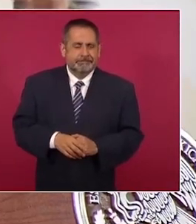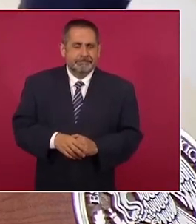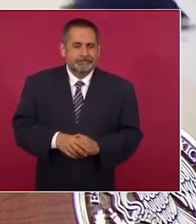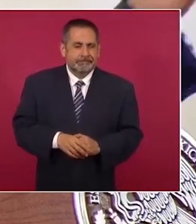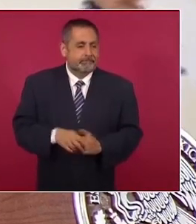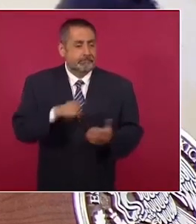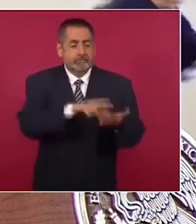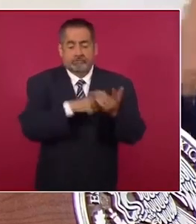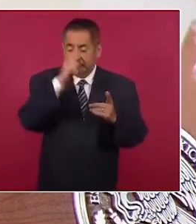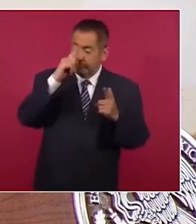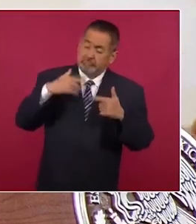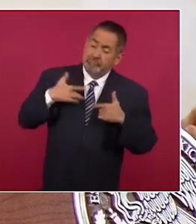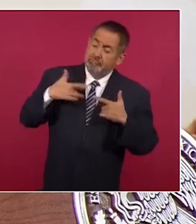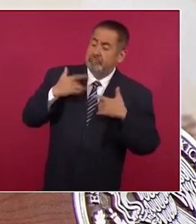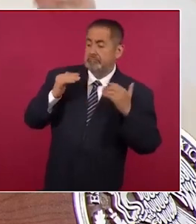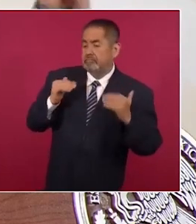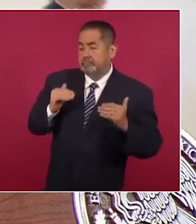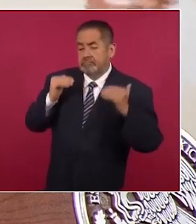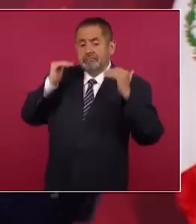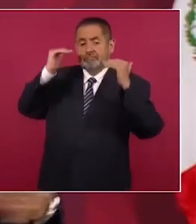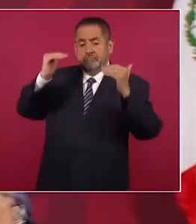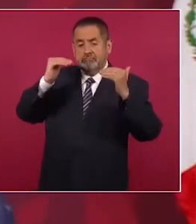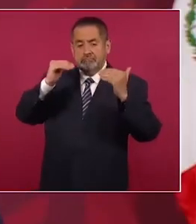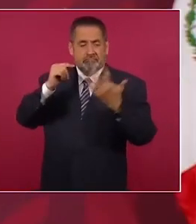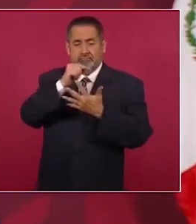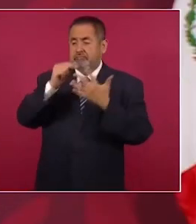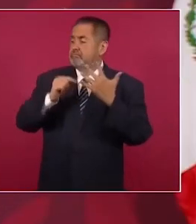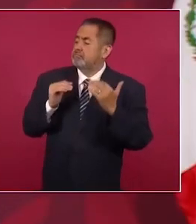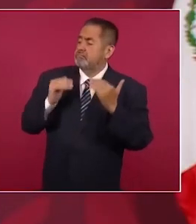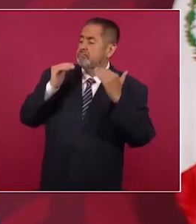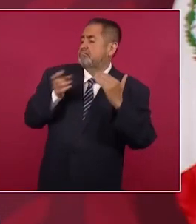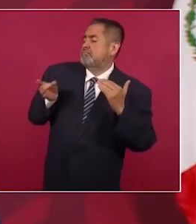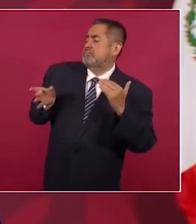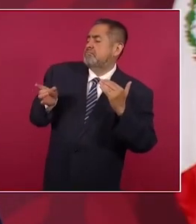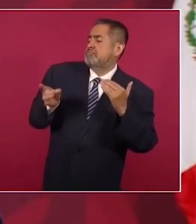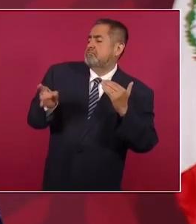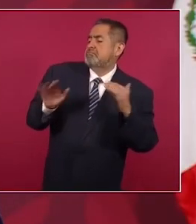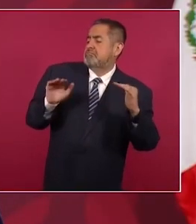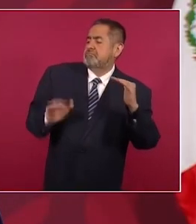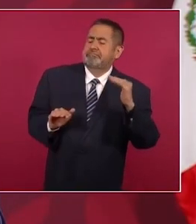se creen superiores, ¿no? Pero en todo.